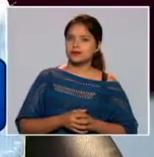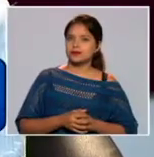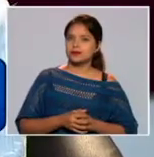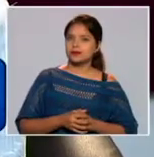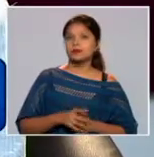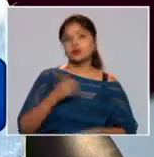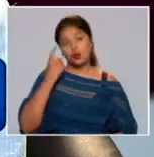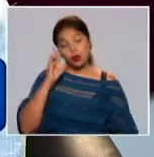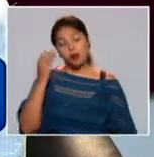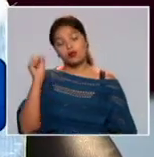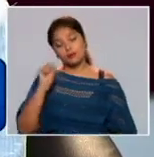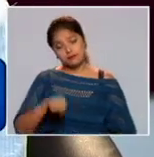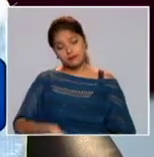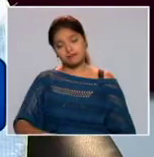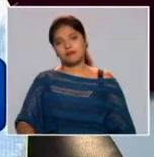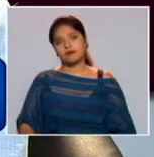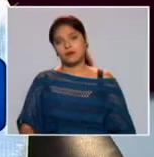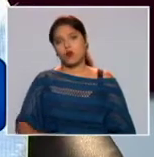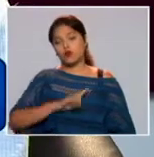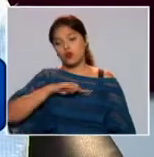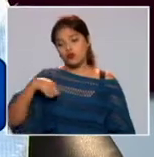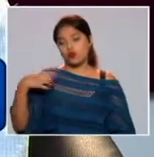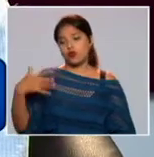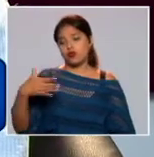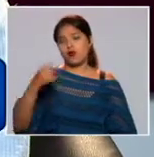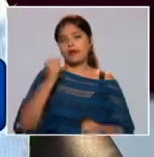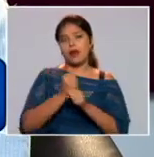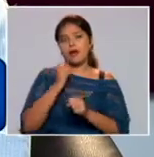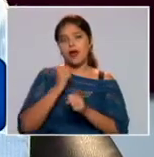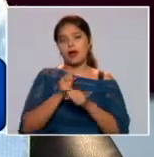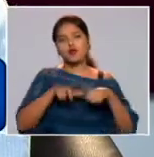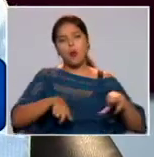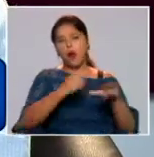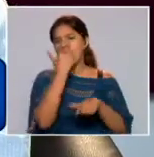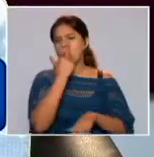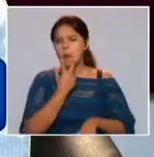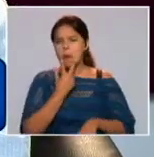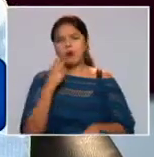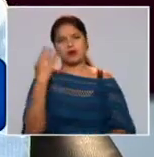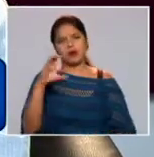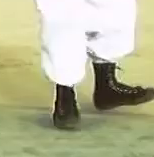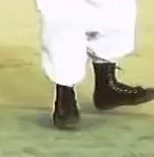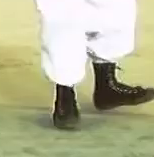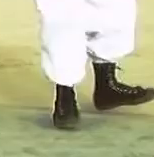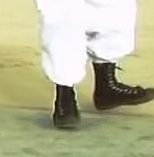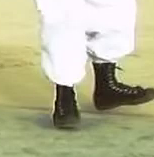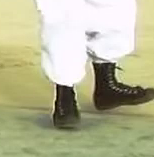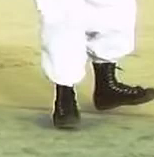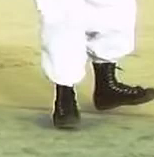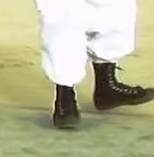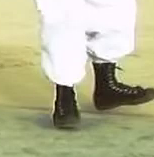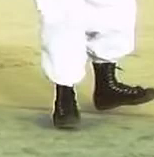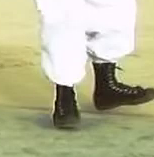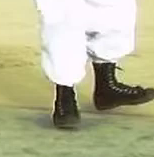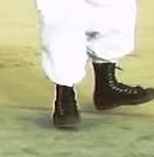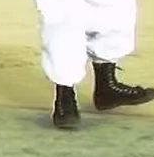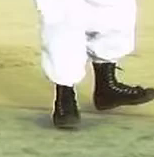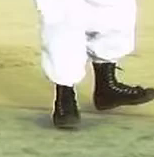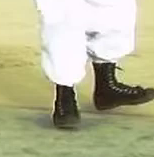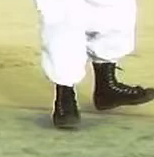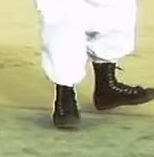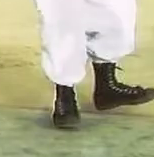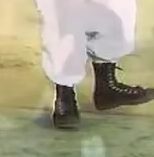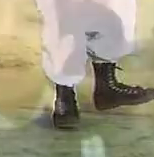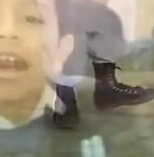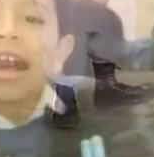pienso que sí nosotros venimos trabajando en zonas marginadas de Bogotá y hemos logrado